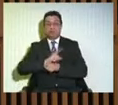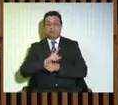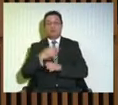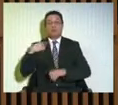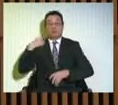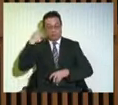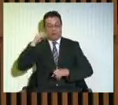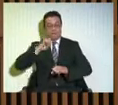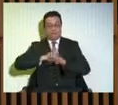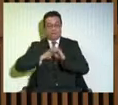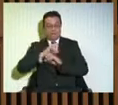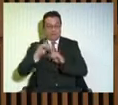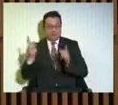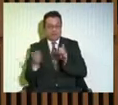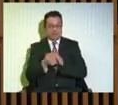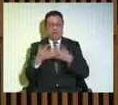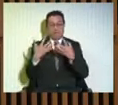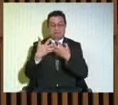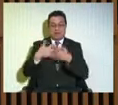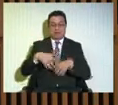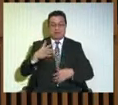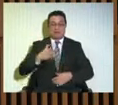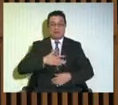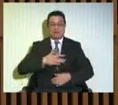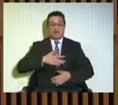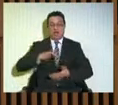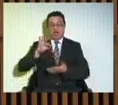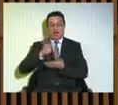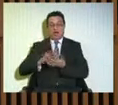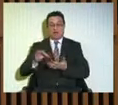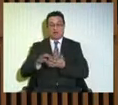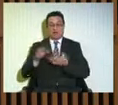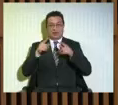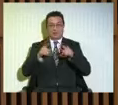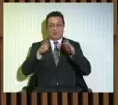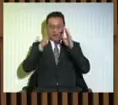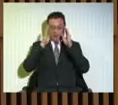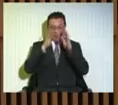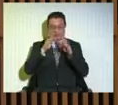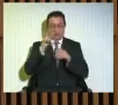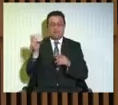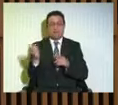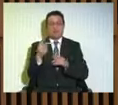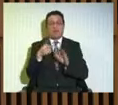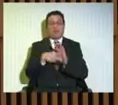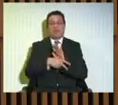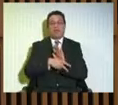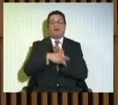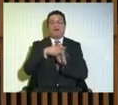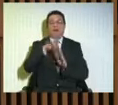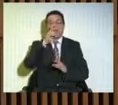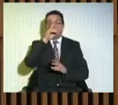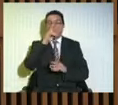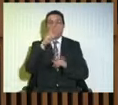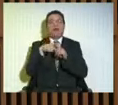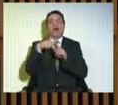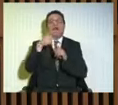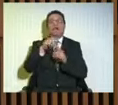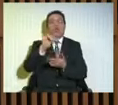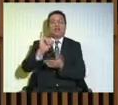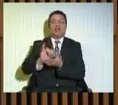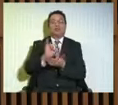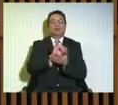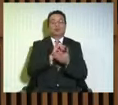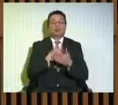fábrica a máquinas que tenemos en nuestra oficina y damos una atención de primer nivel, tal como existen en otras instituciones, que